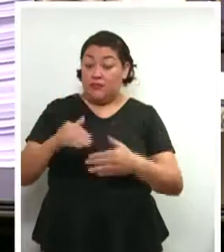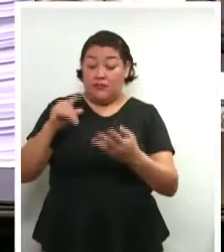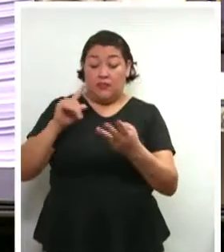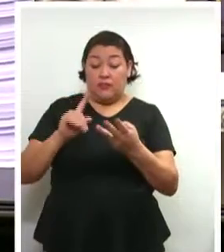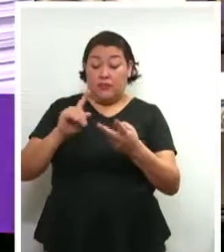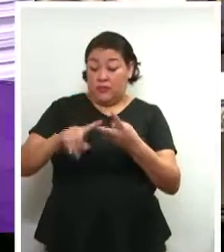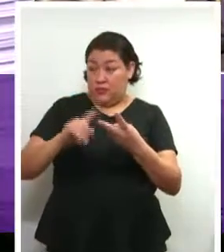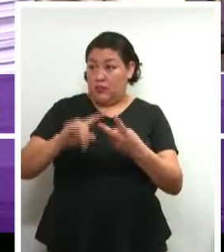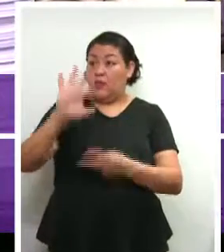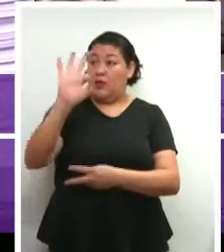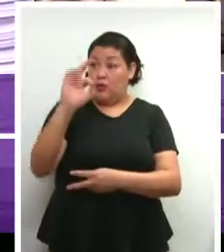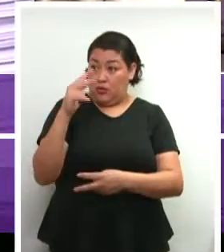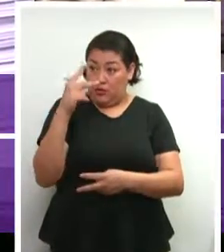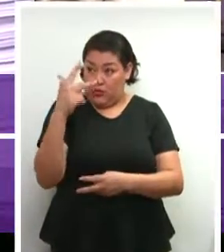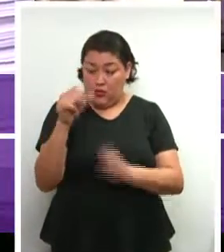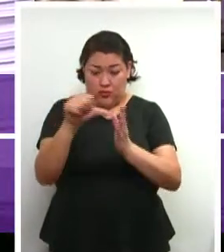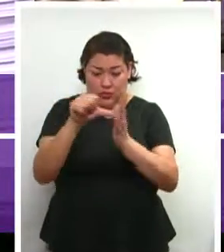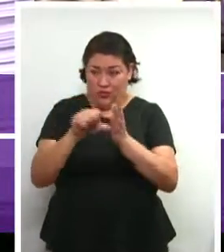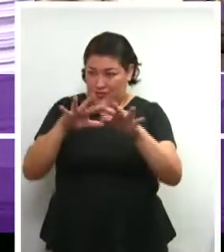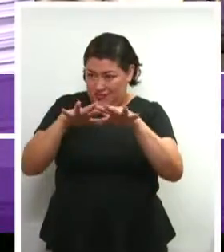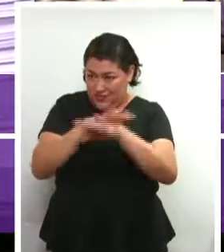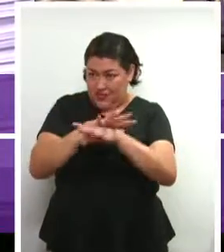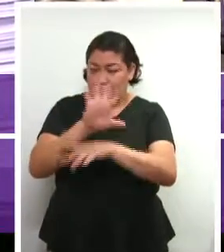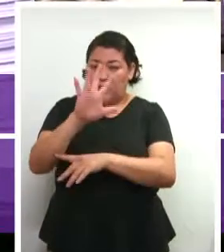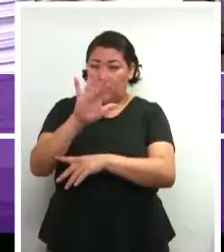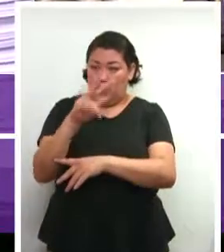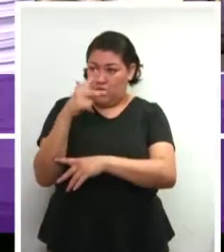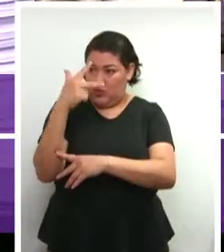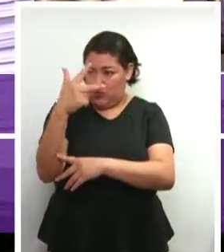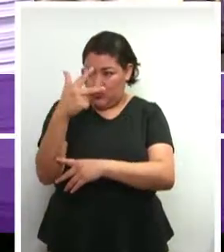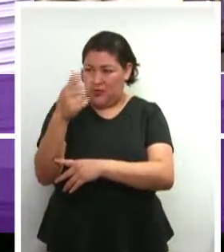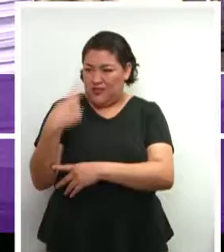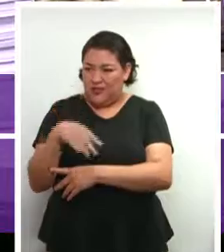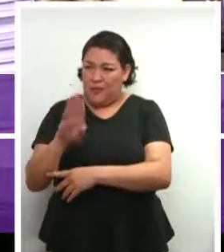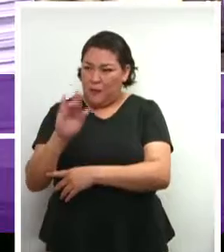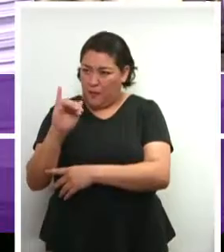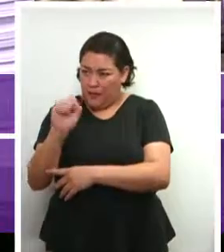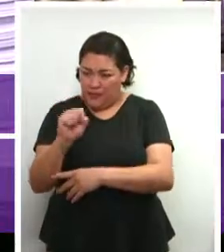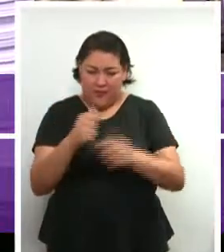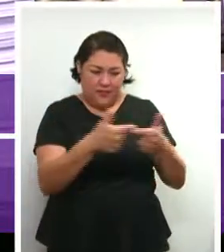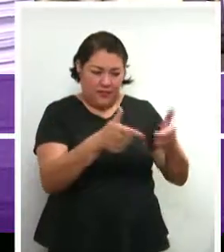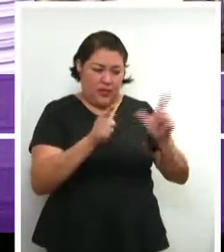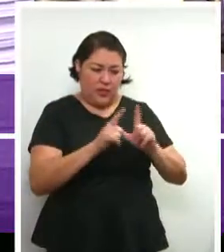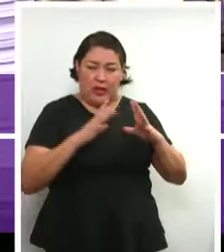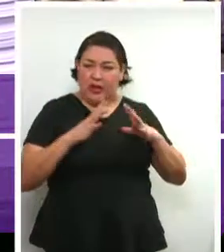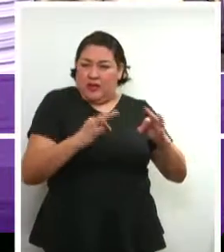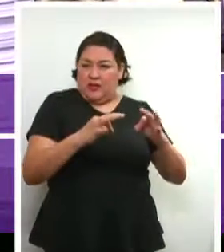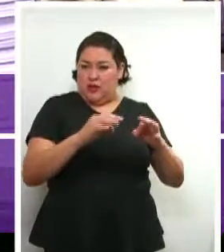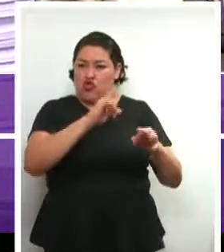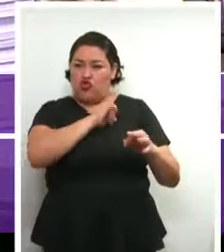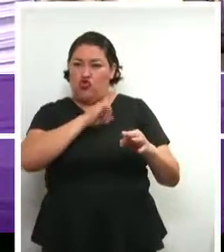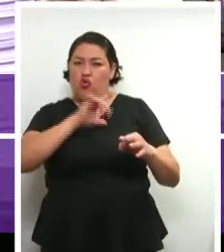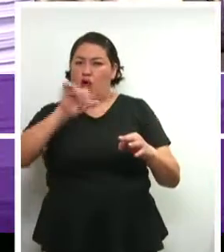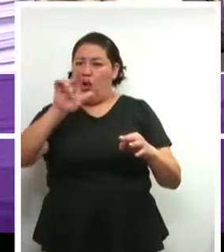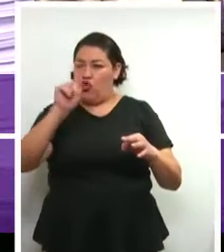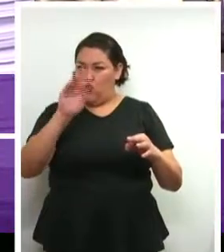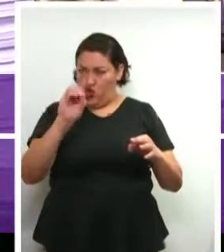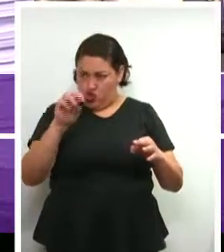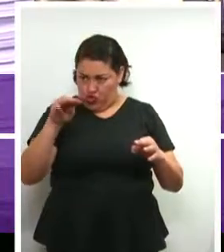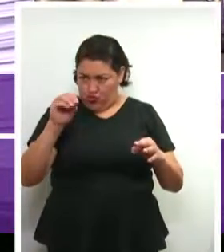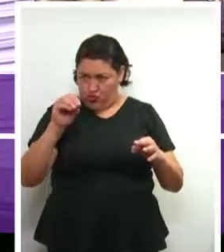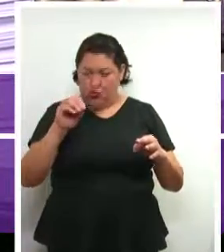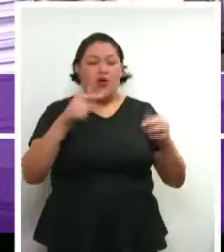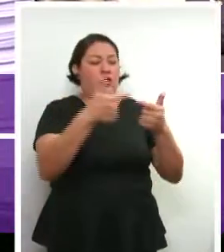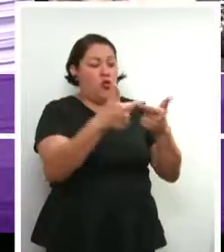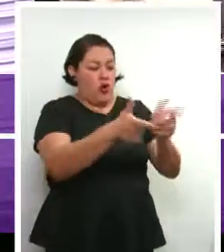artículos 48 y 57 bis en materia de los organismos autónomos de la Ciudad de México se turna a la Comisión de